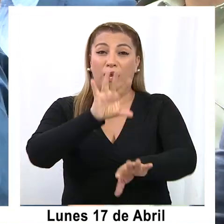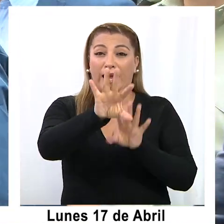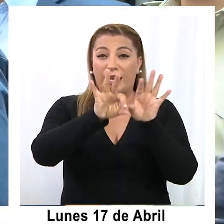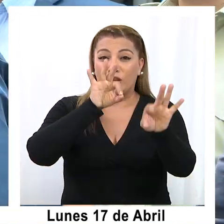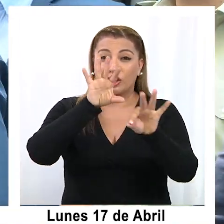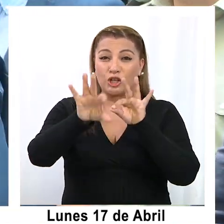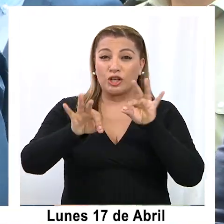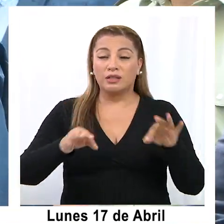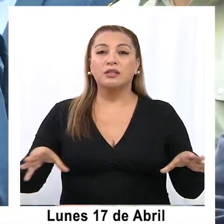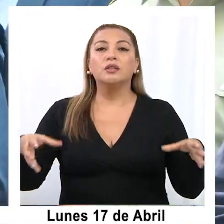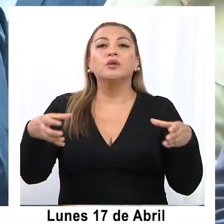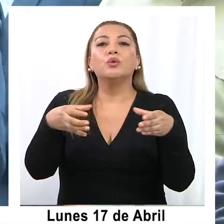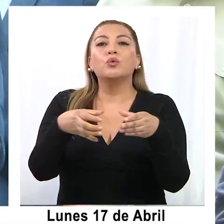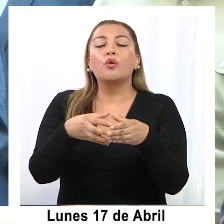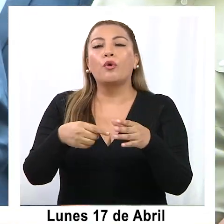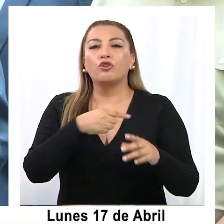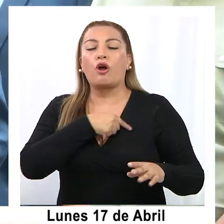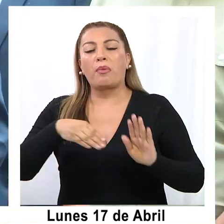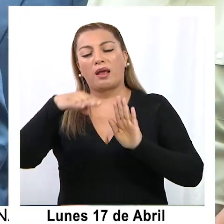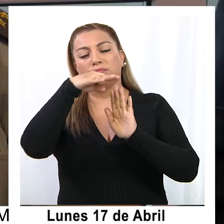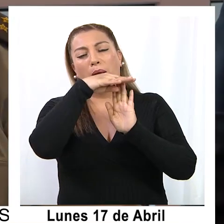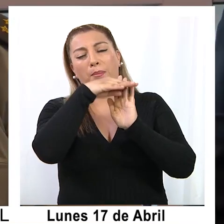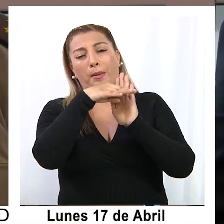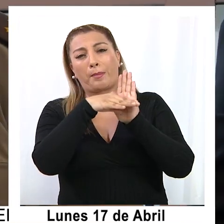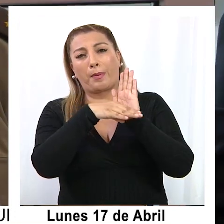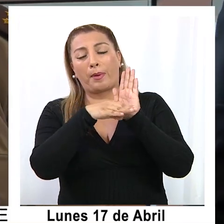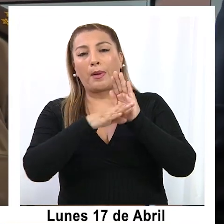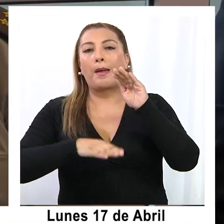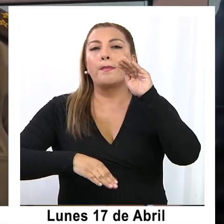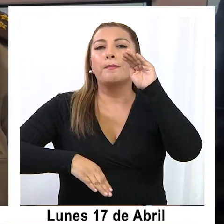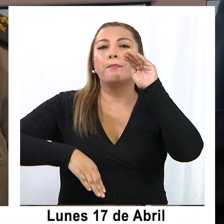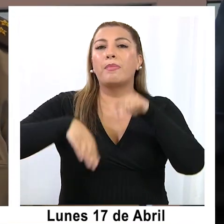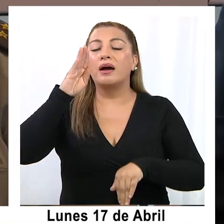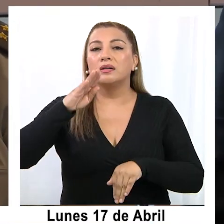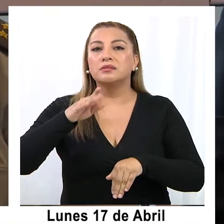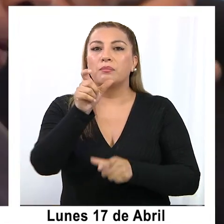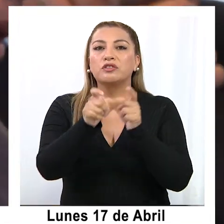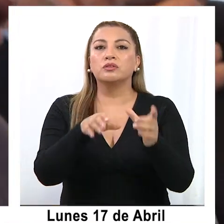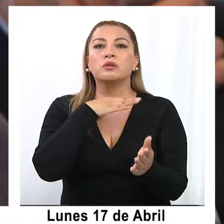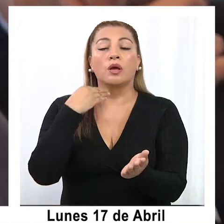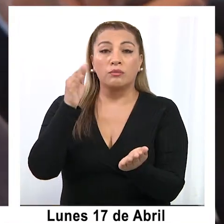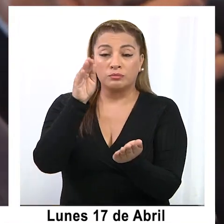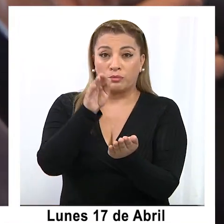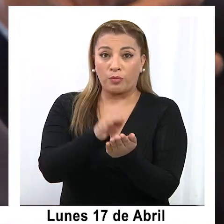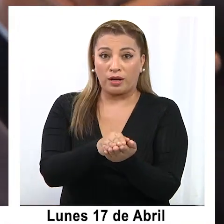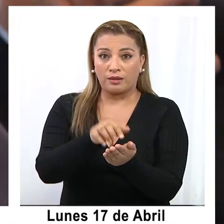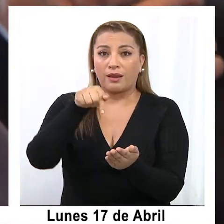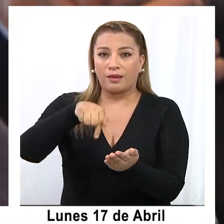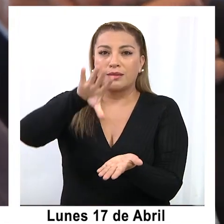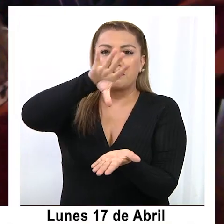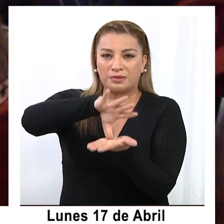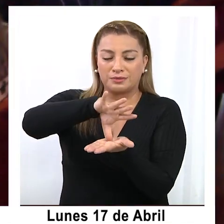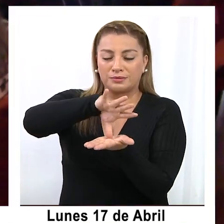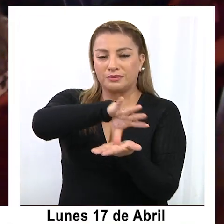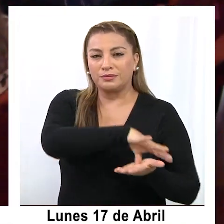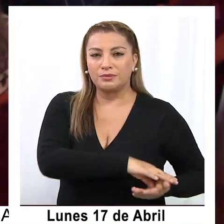pertenecen a un listado de las que tienen un mayor número de homicidios en el país.